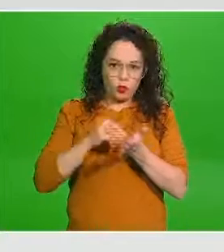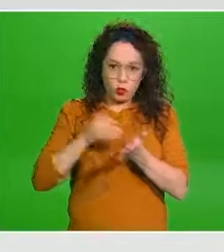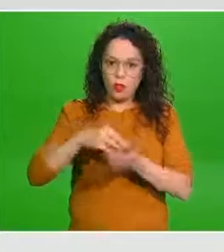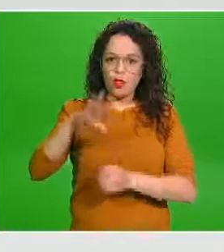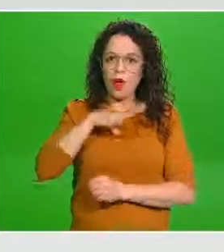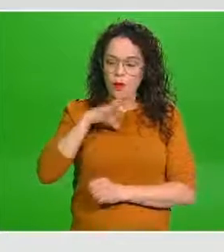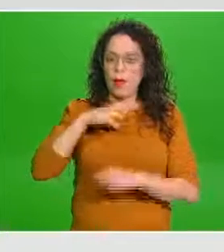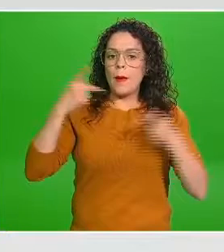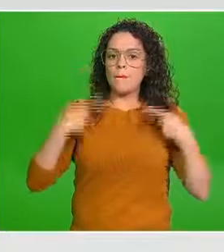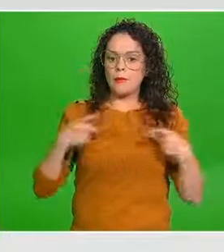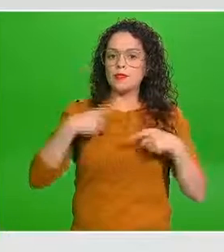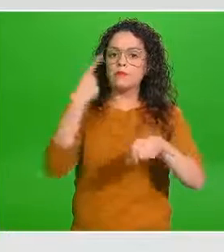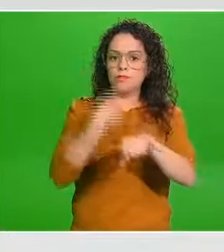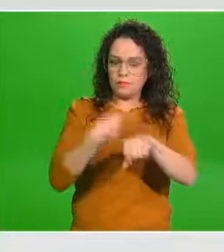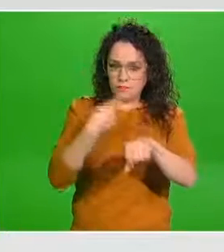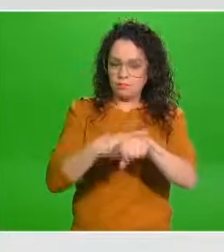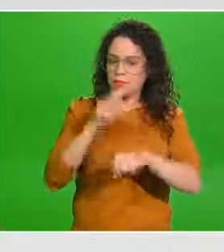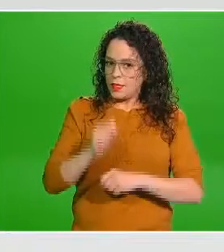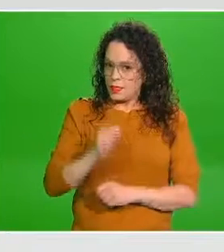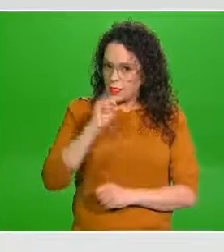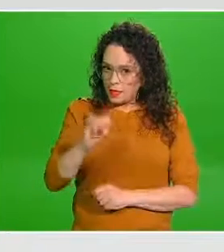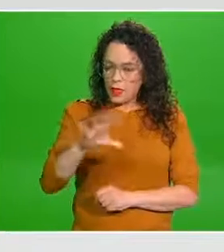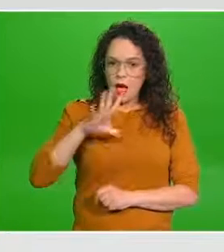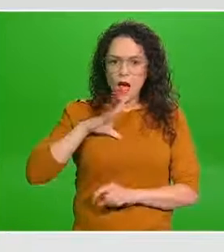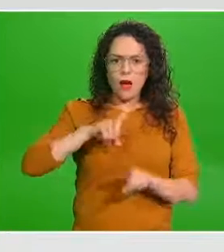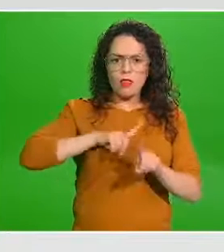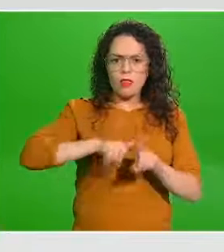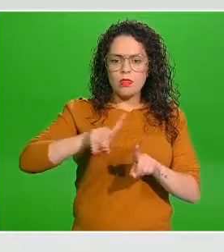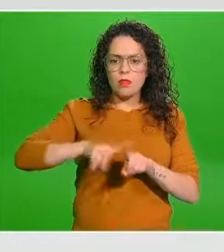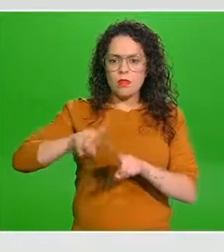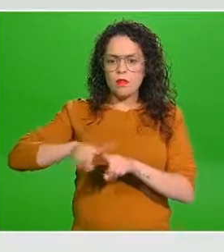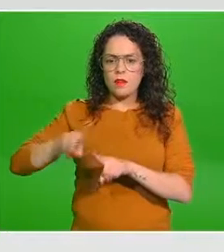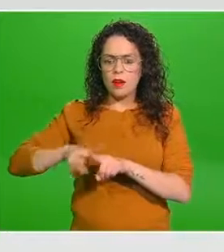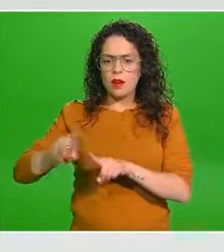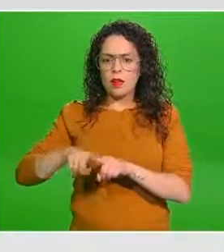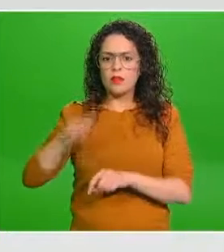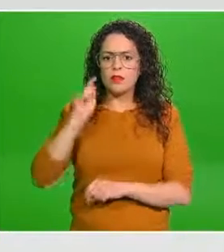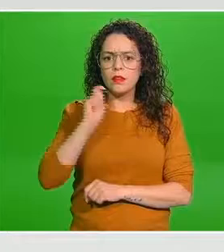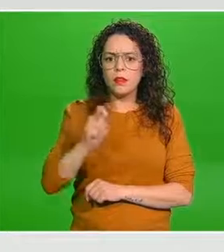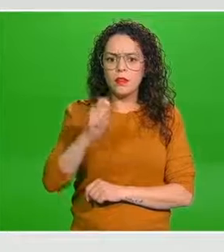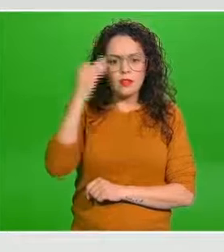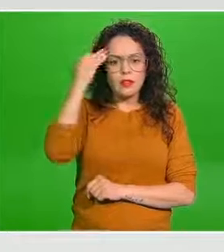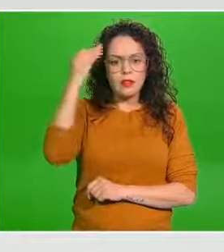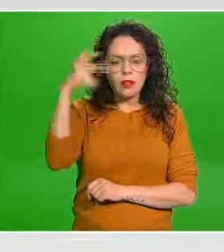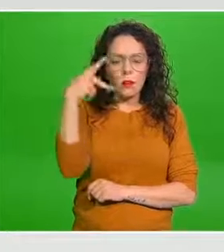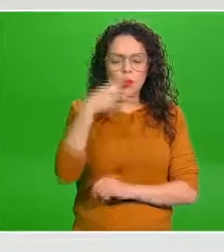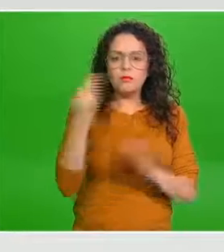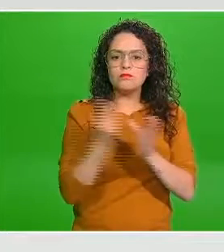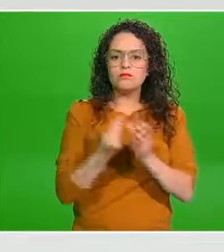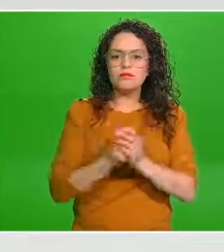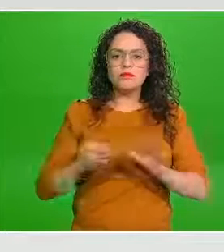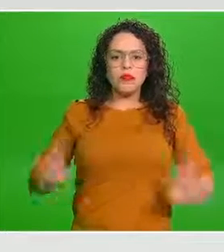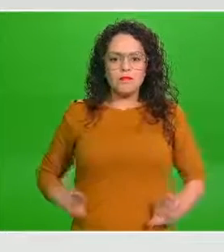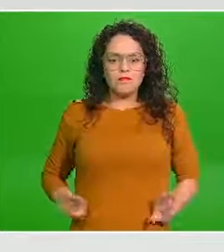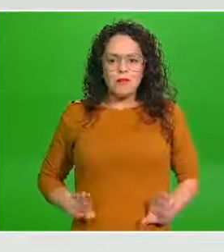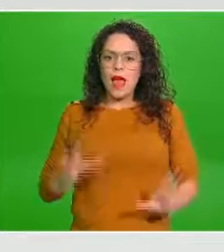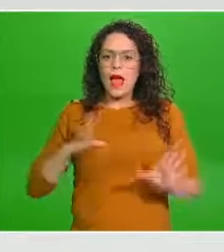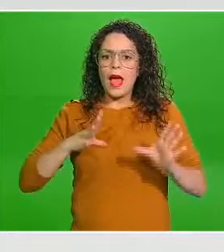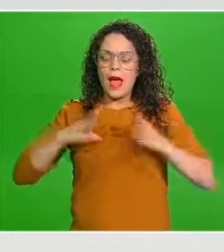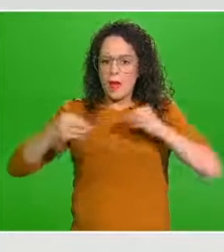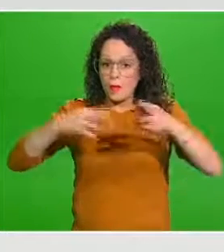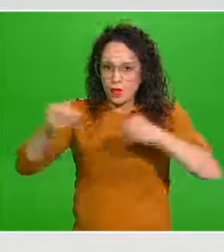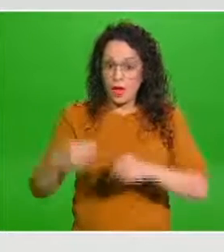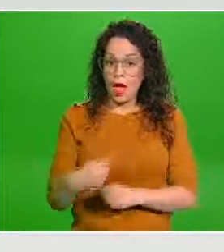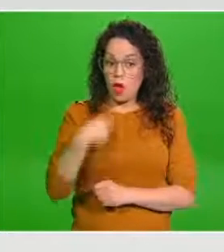positivos. Ahora, hay diferentes momentos de la propia epidemia, ¿no? Y inclusive yo he